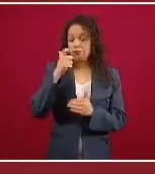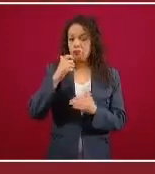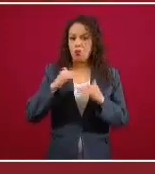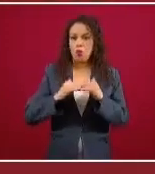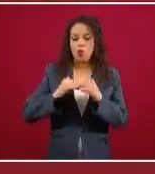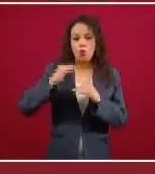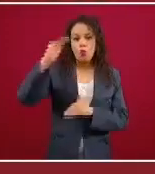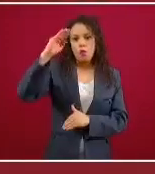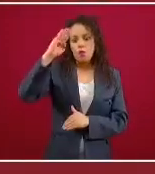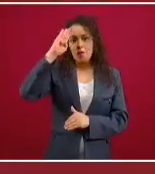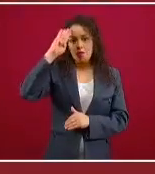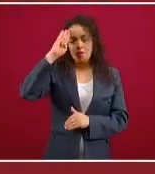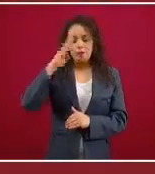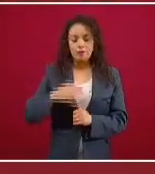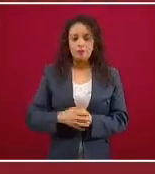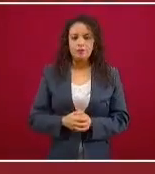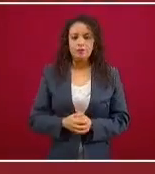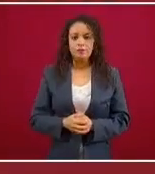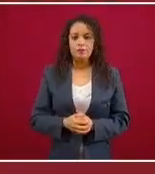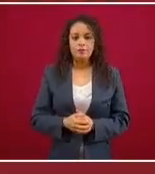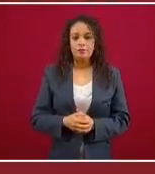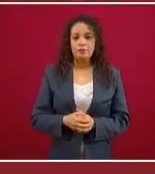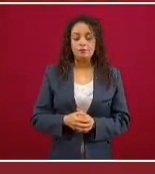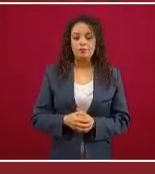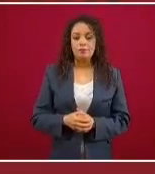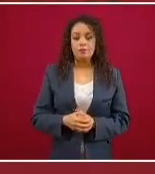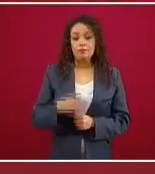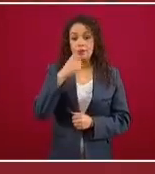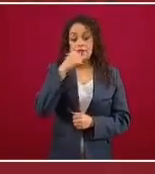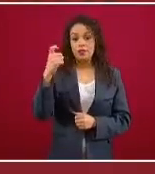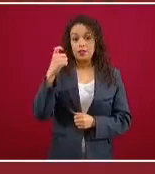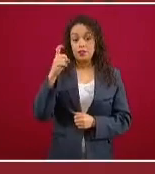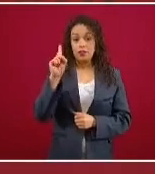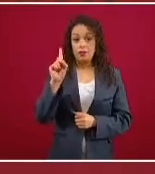llegó a costar hasta $100 el barril,